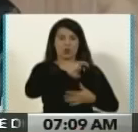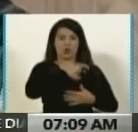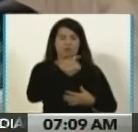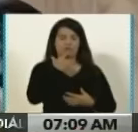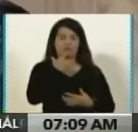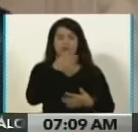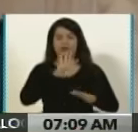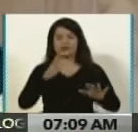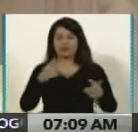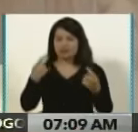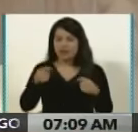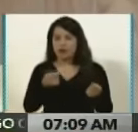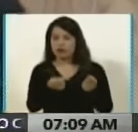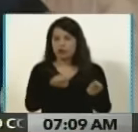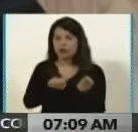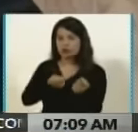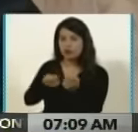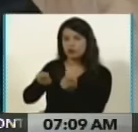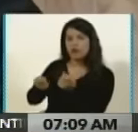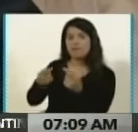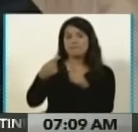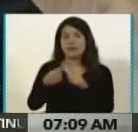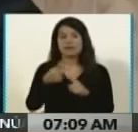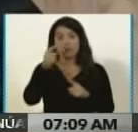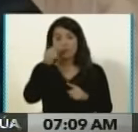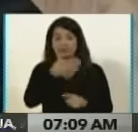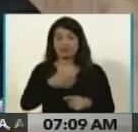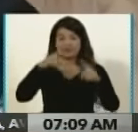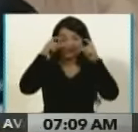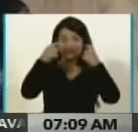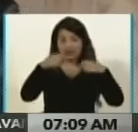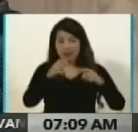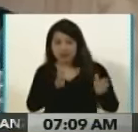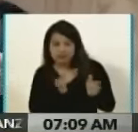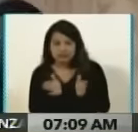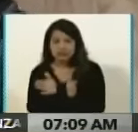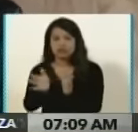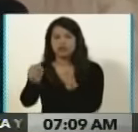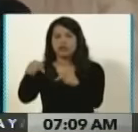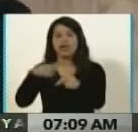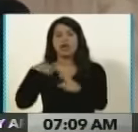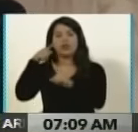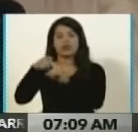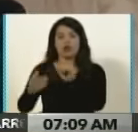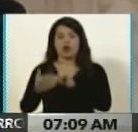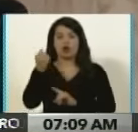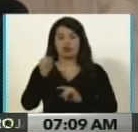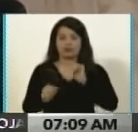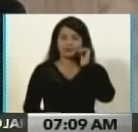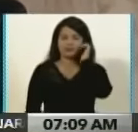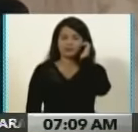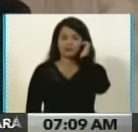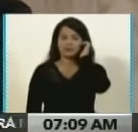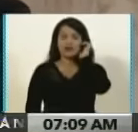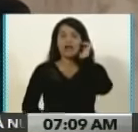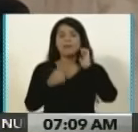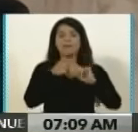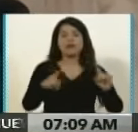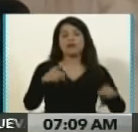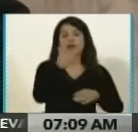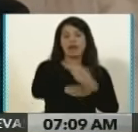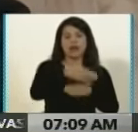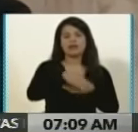tratando de llevarnos a todos a la violencia, ¿no? Y surgió una consigna en la calle que decía, si sigue la